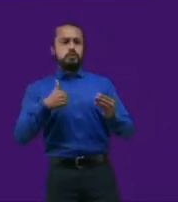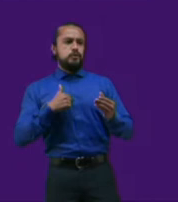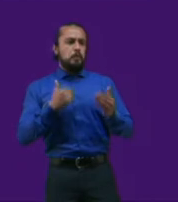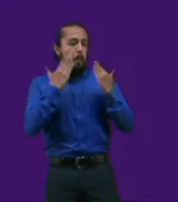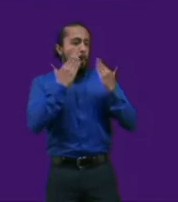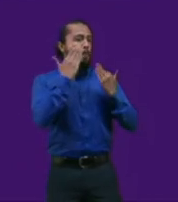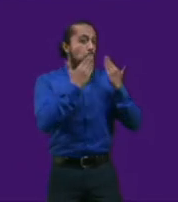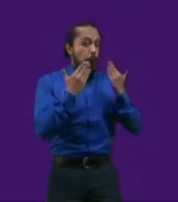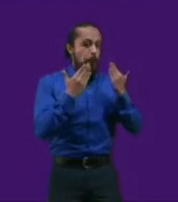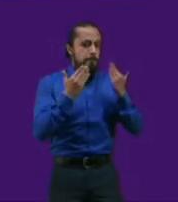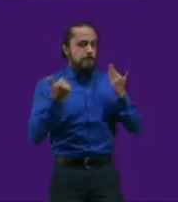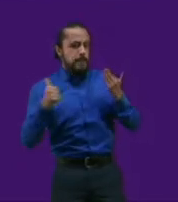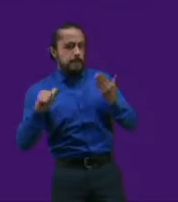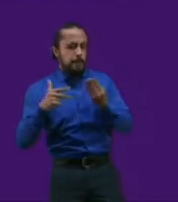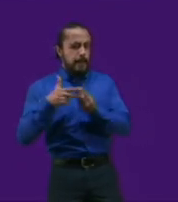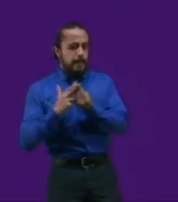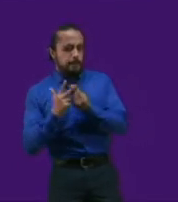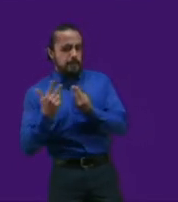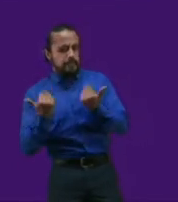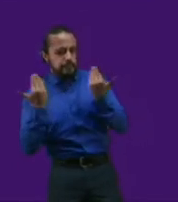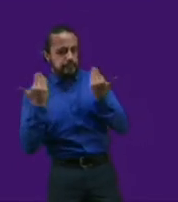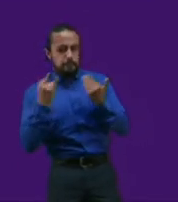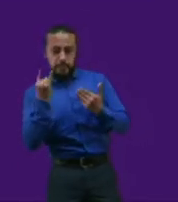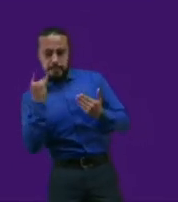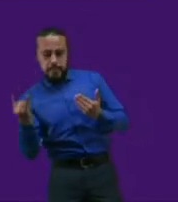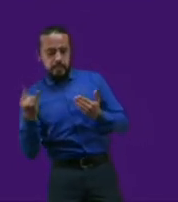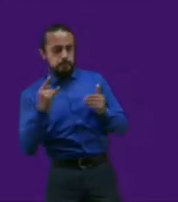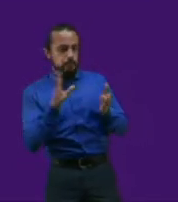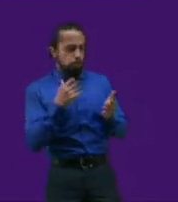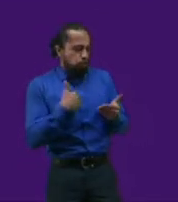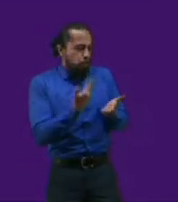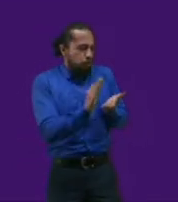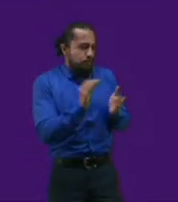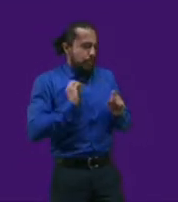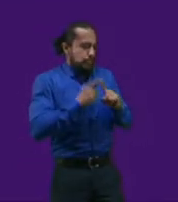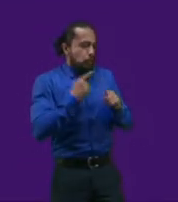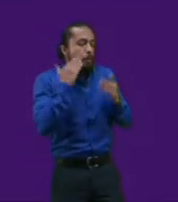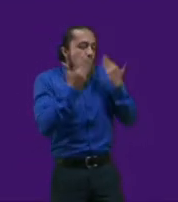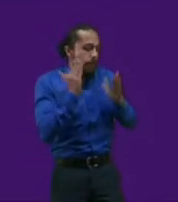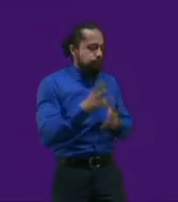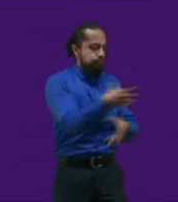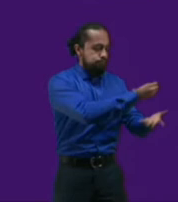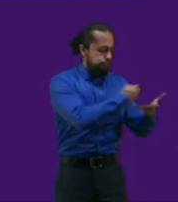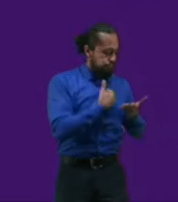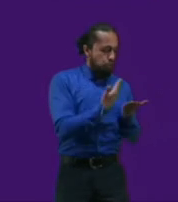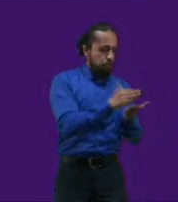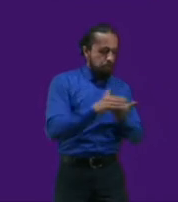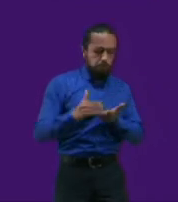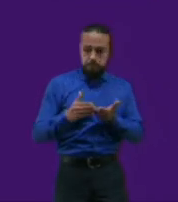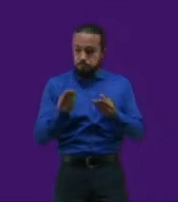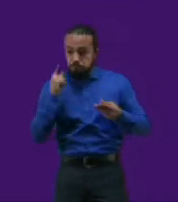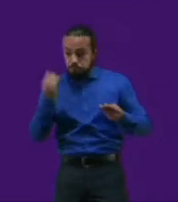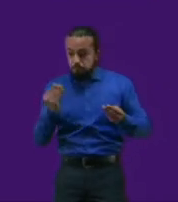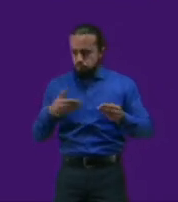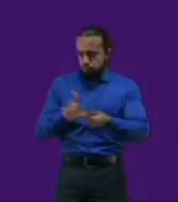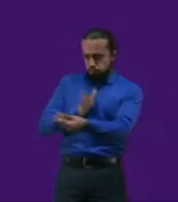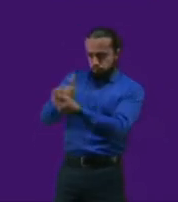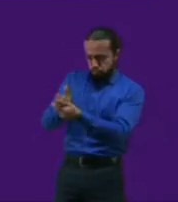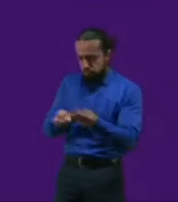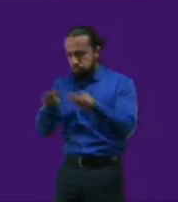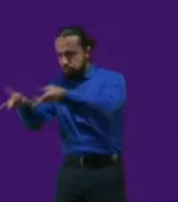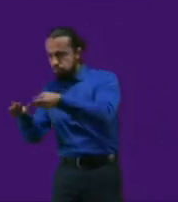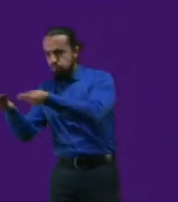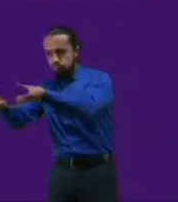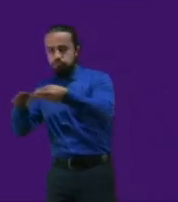si el producto les servía, si les interesaba comprar todo en un sitio, si les interesaba como tener una logística con tracking que le